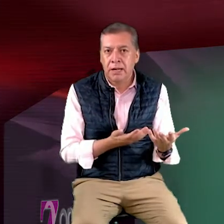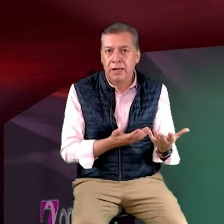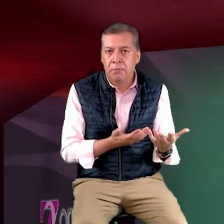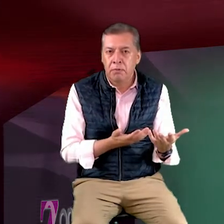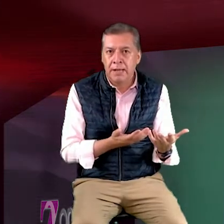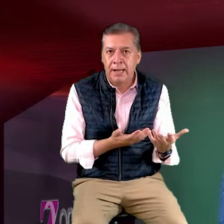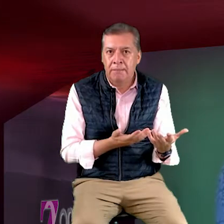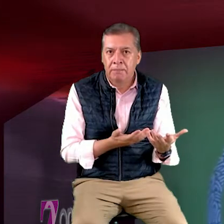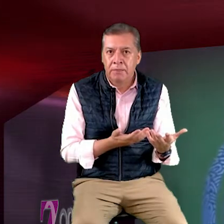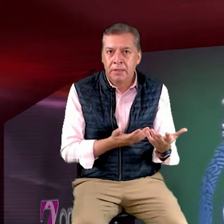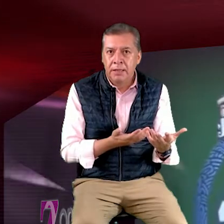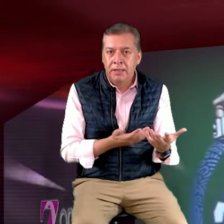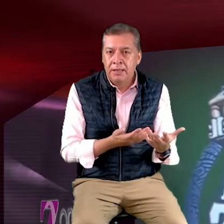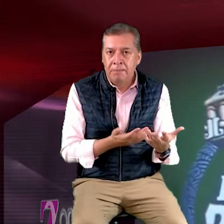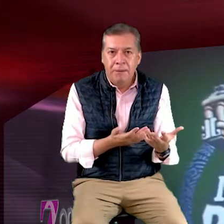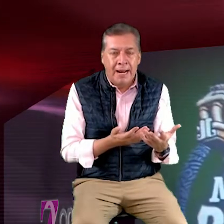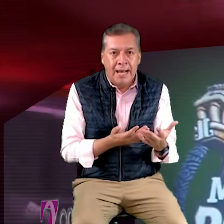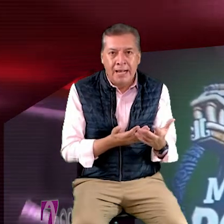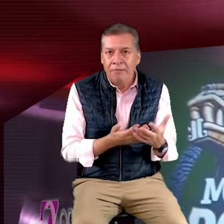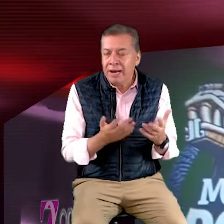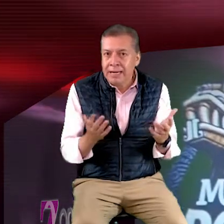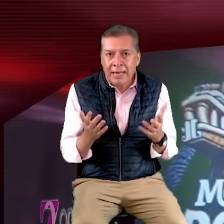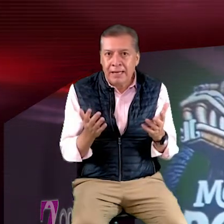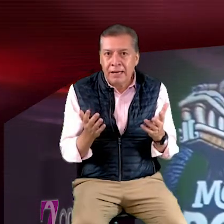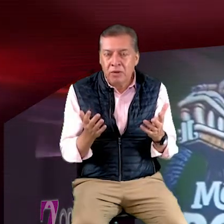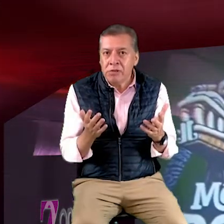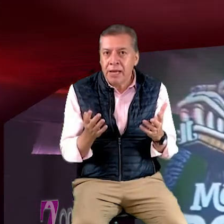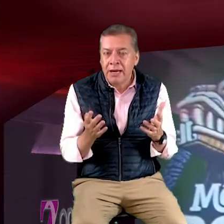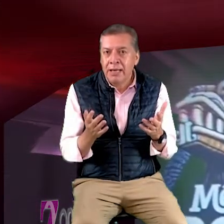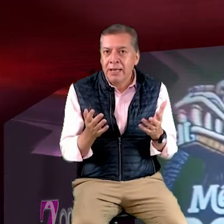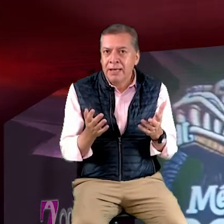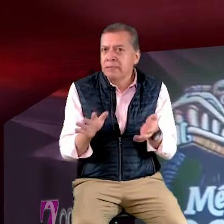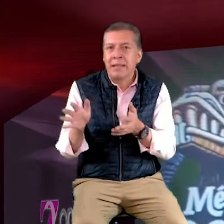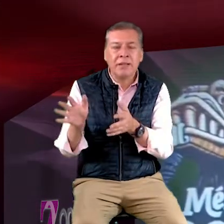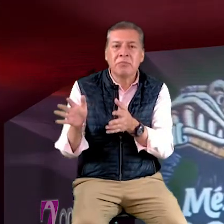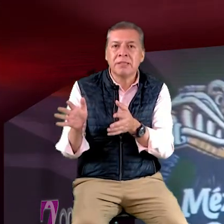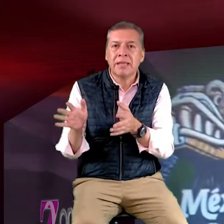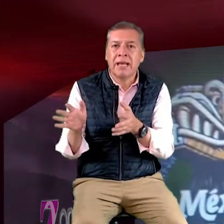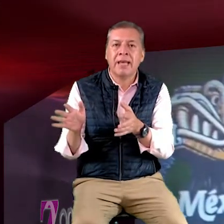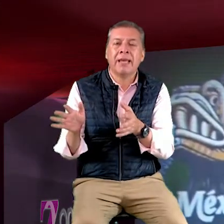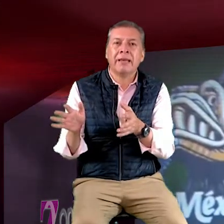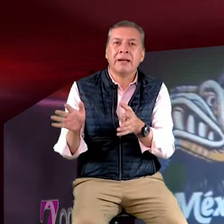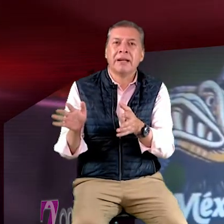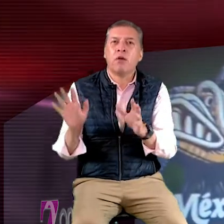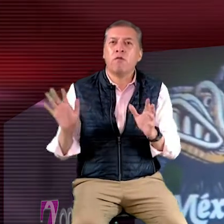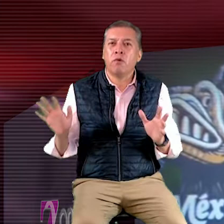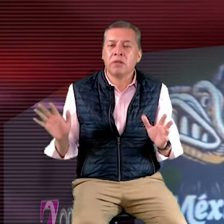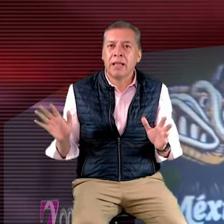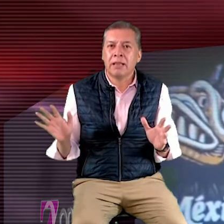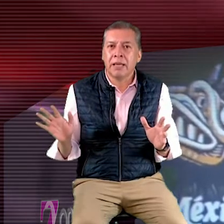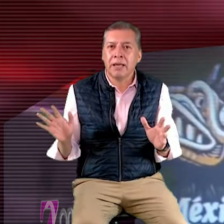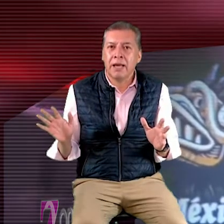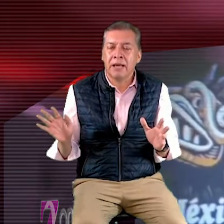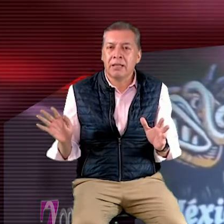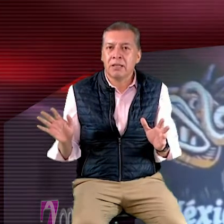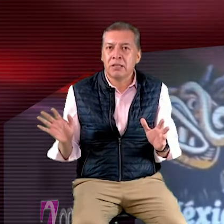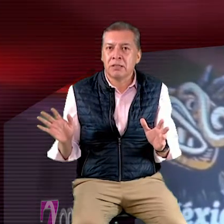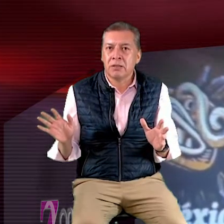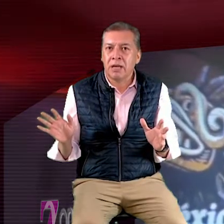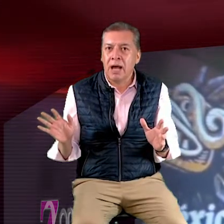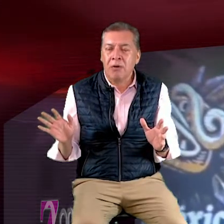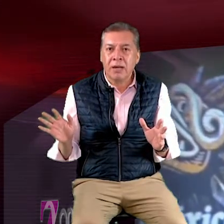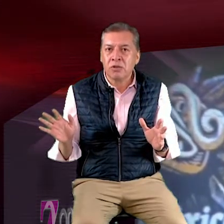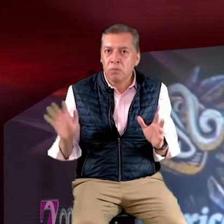presidente de la república y para acabarla de redondear les manda un mensaje reconfortante a